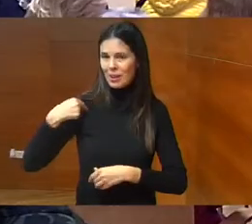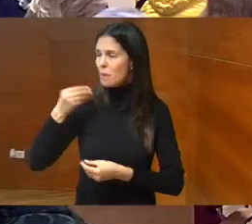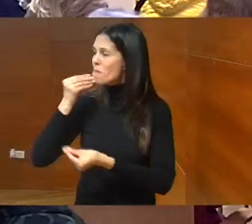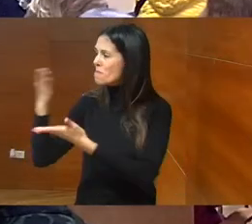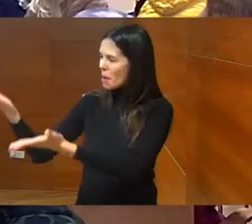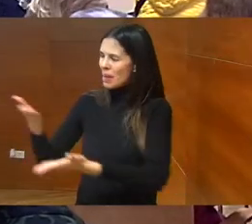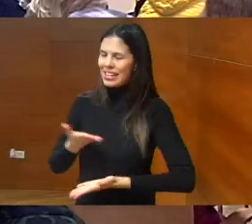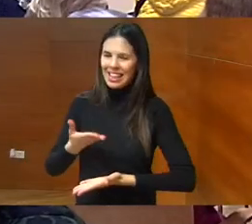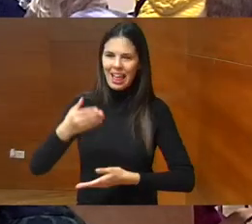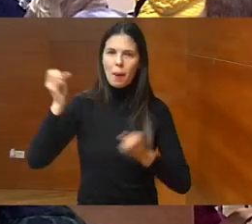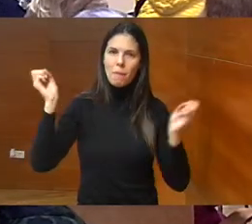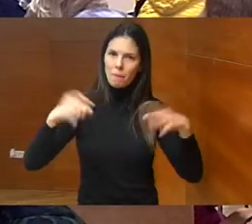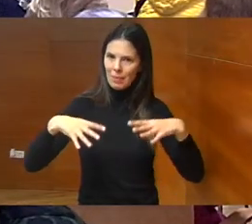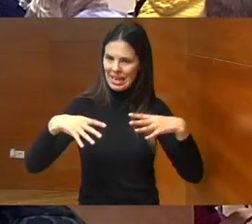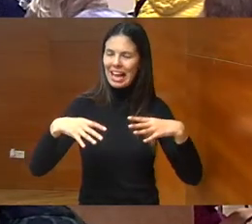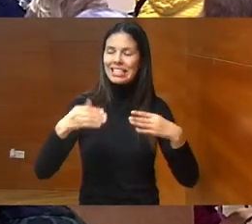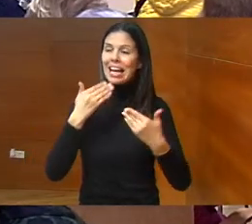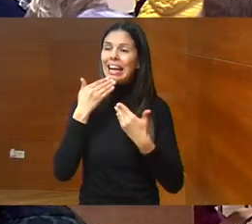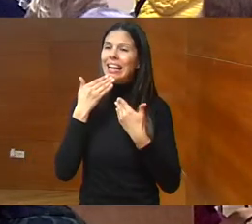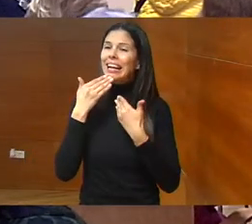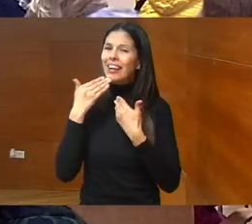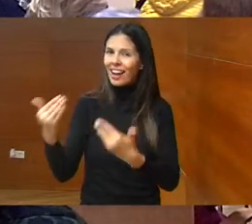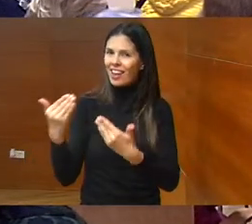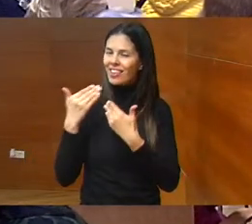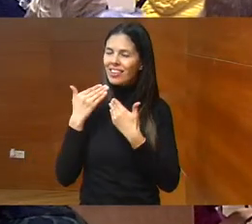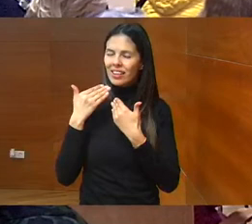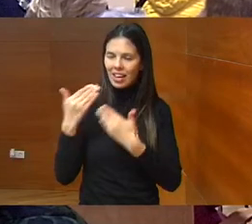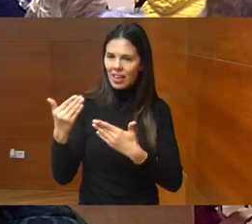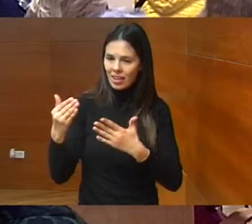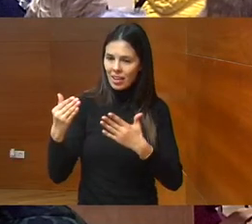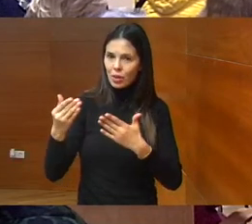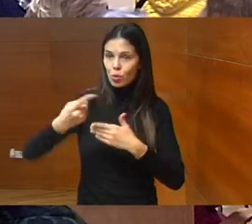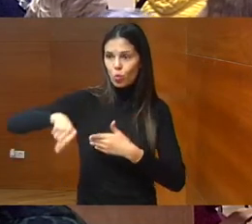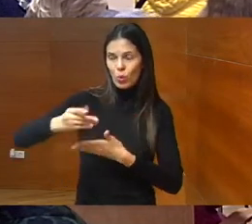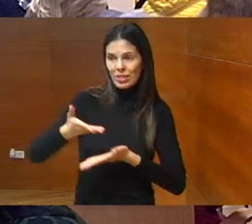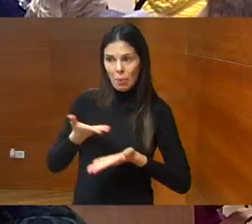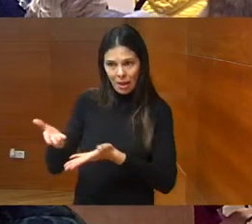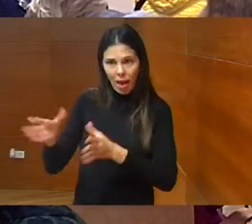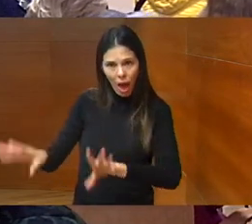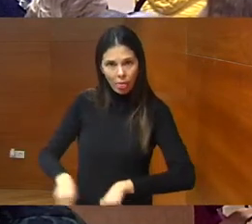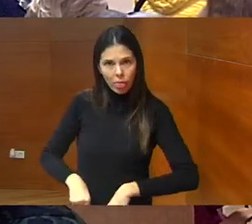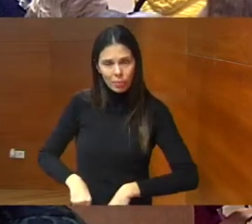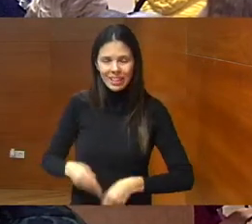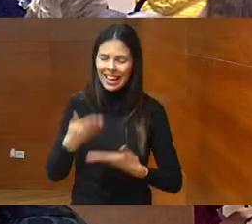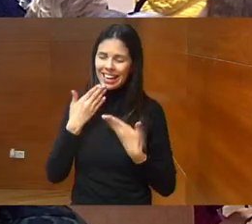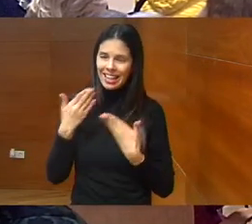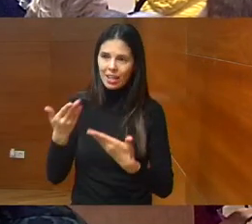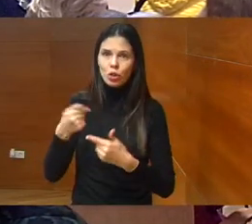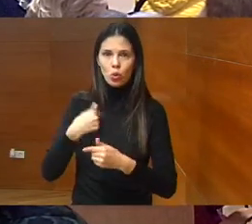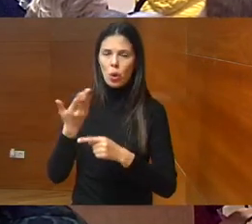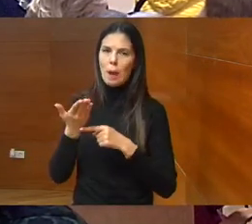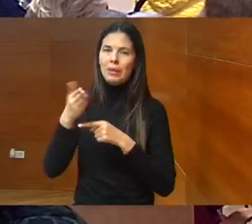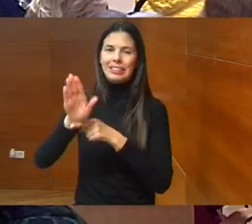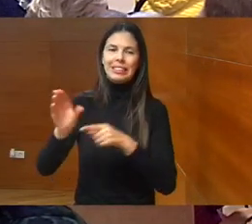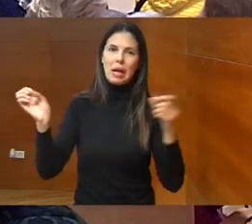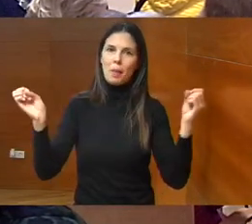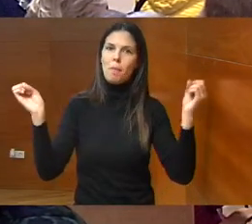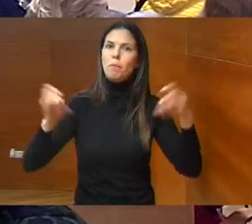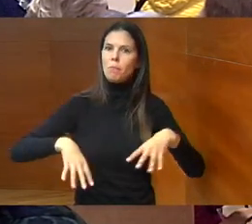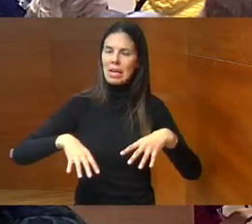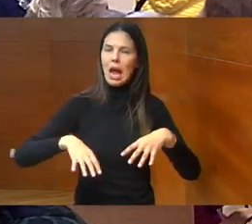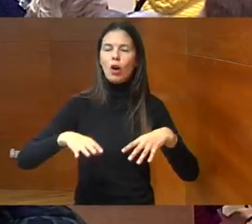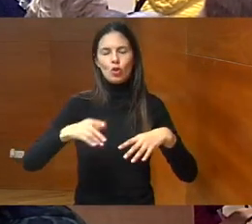Milagros gazas por aceptar o aceptar unos convite voy a presentar a Milagros que no